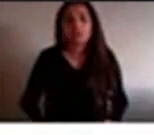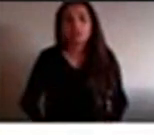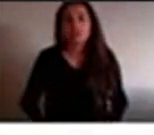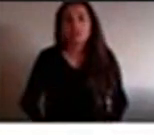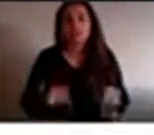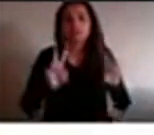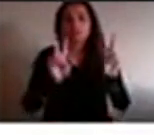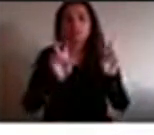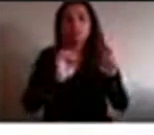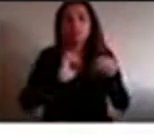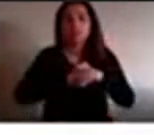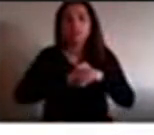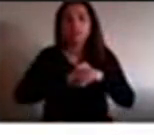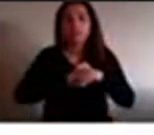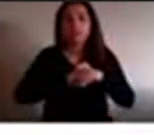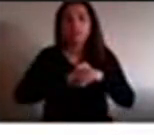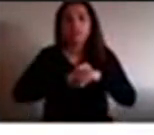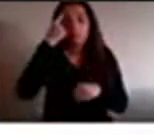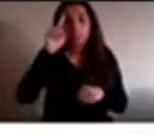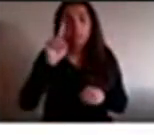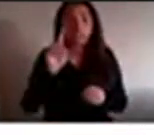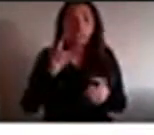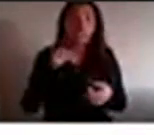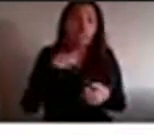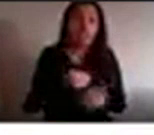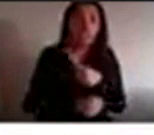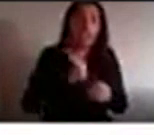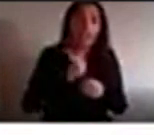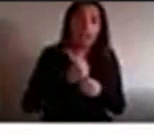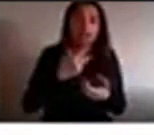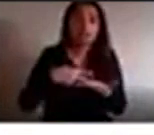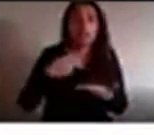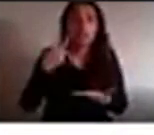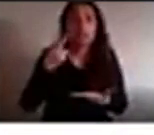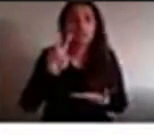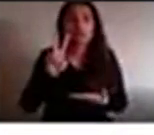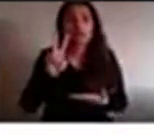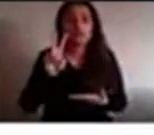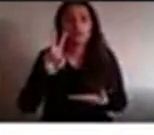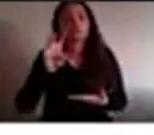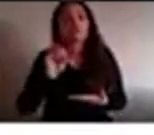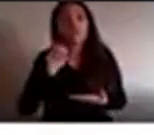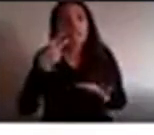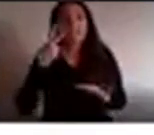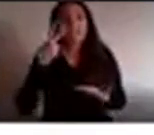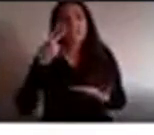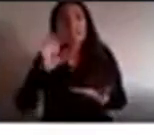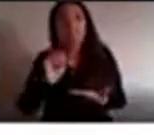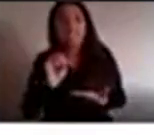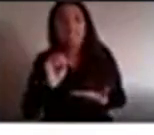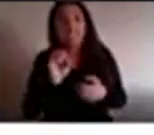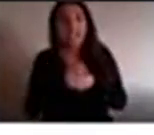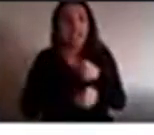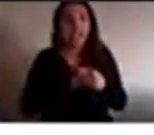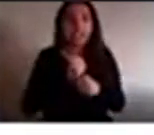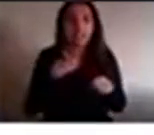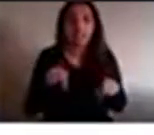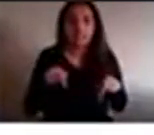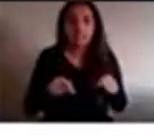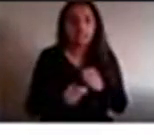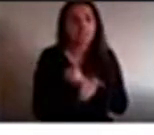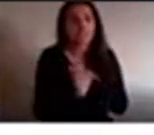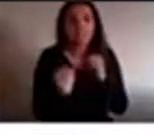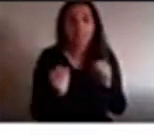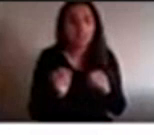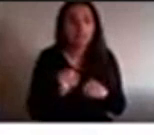embargo, evidentemente, este programa reanudará en la medida que vayamos reactivando los sistemas de capacitaciones y